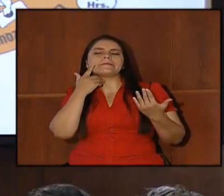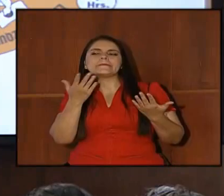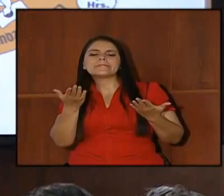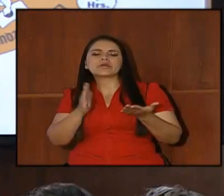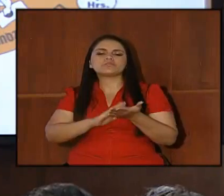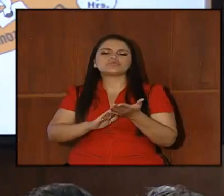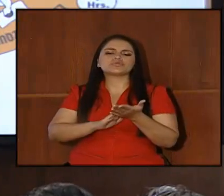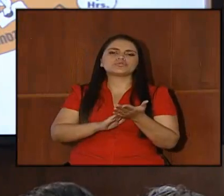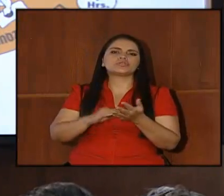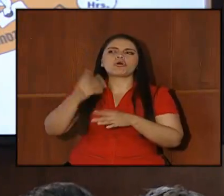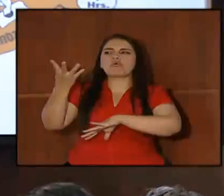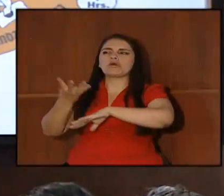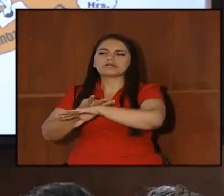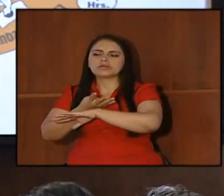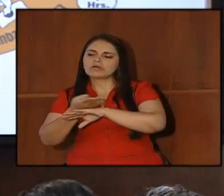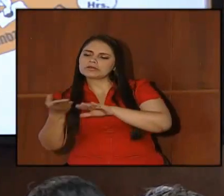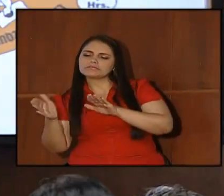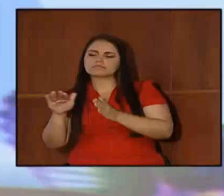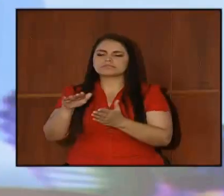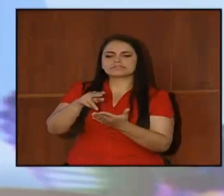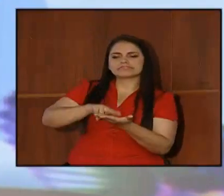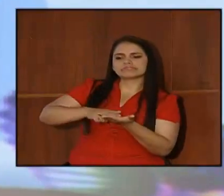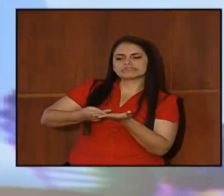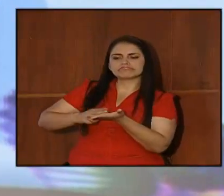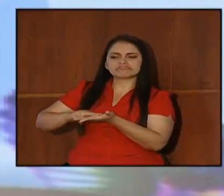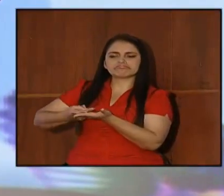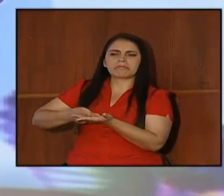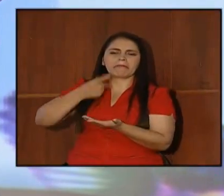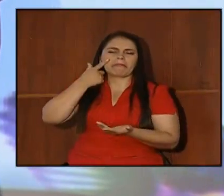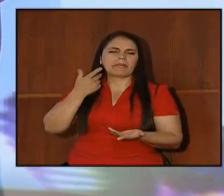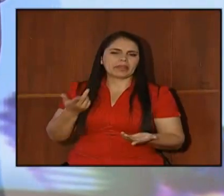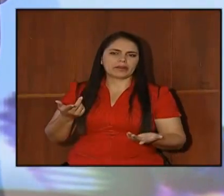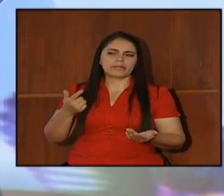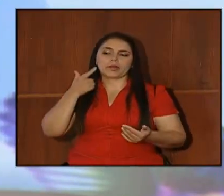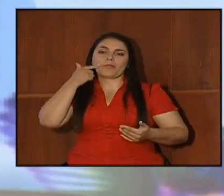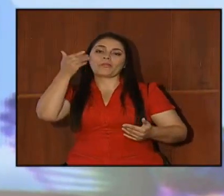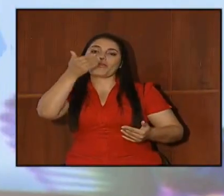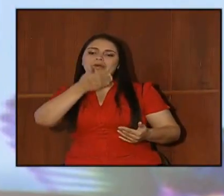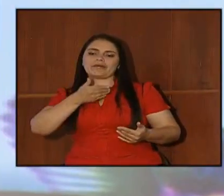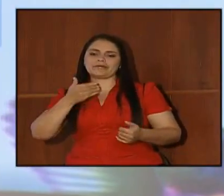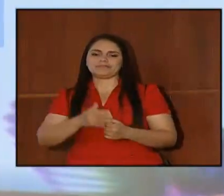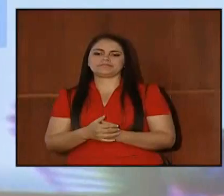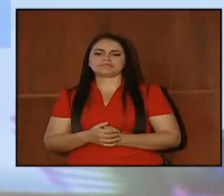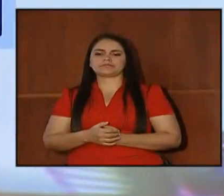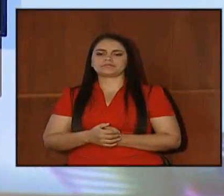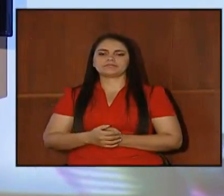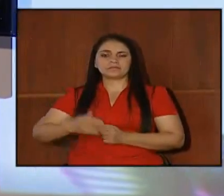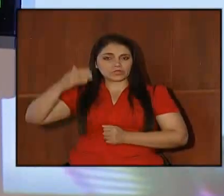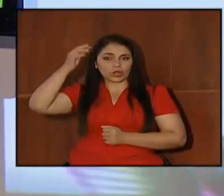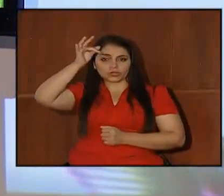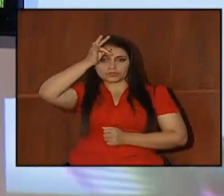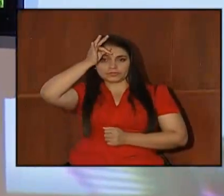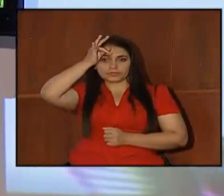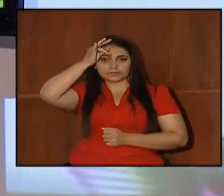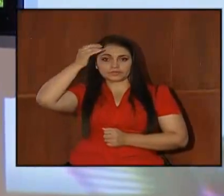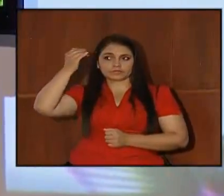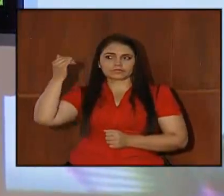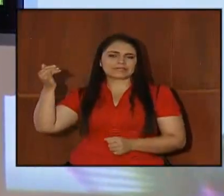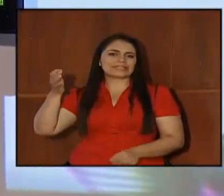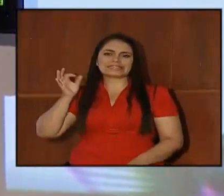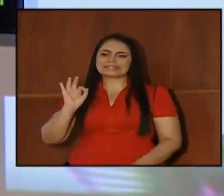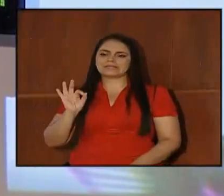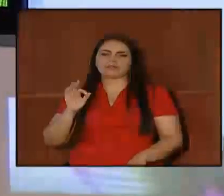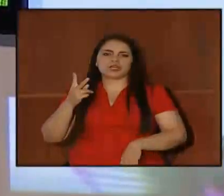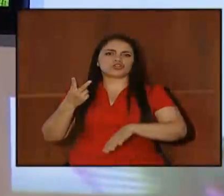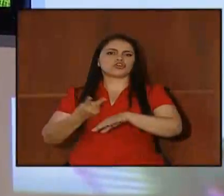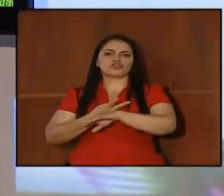aguanta 4 horas dejándolo en una misma posición. En el hospital y en los hospitales, pues por protocolos, sí